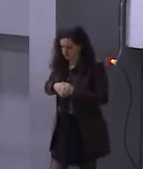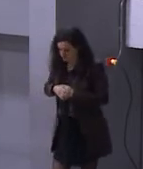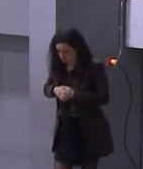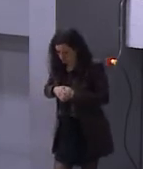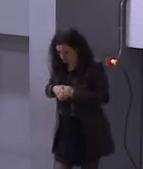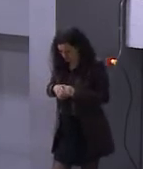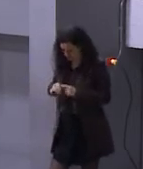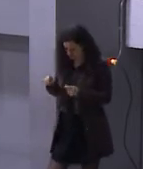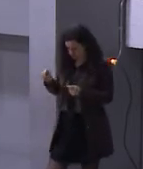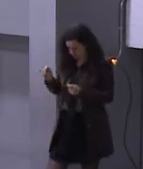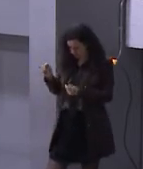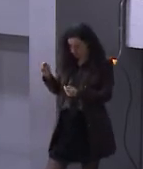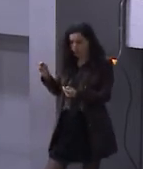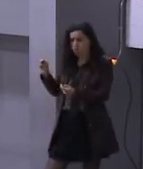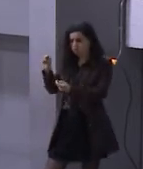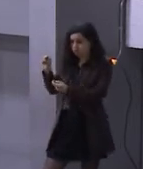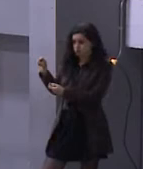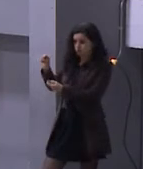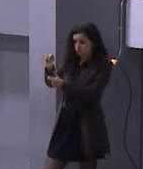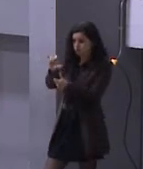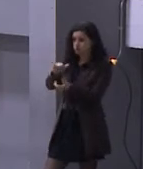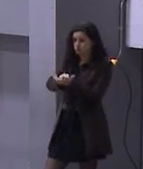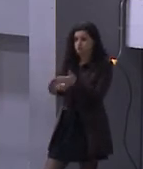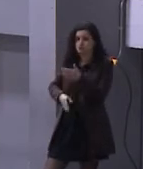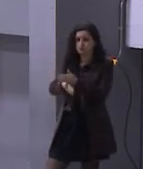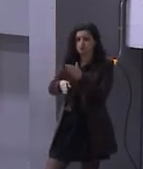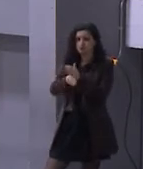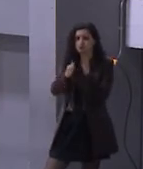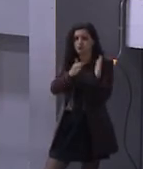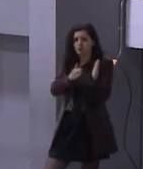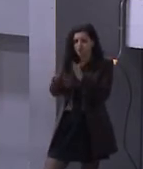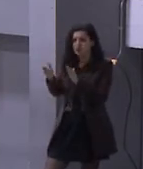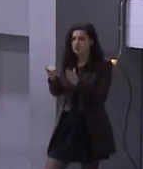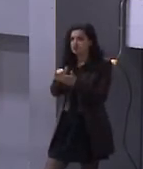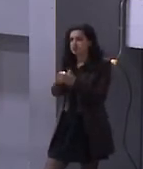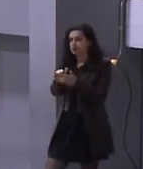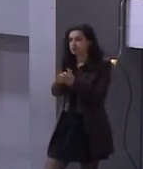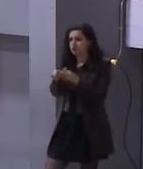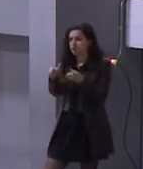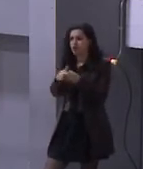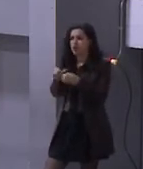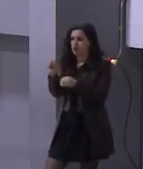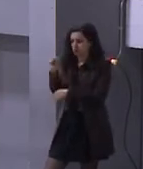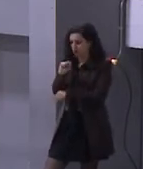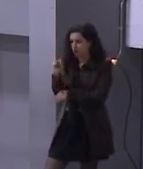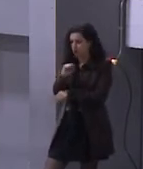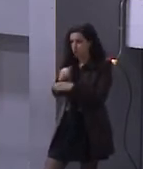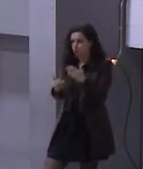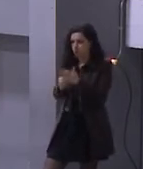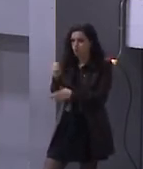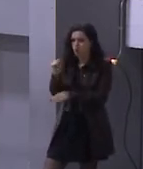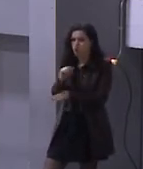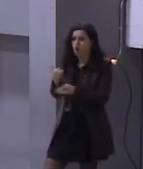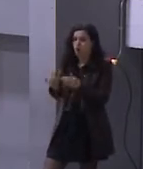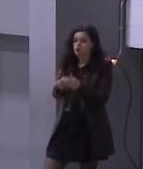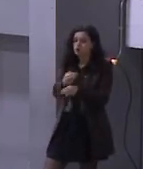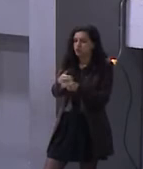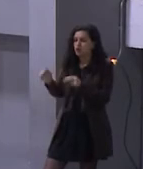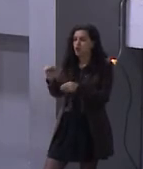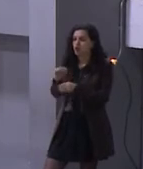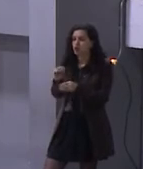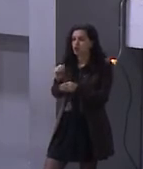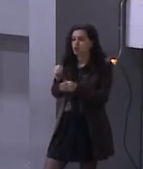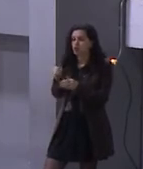hacer, siguiendo con un plan de renovación del parque automotor, vamos a adquirir un bus en